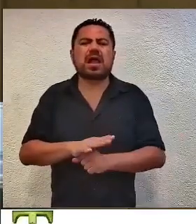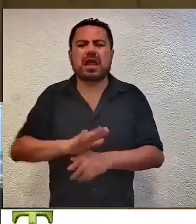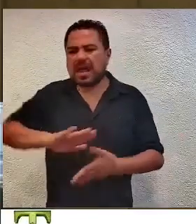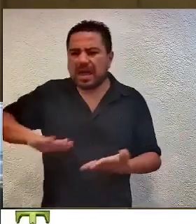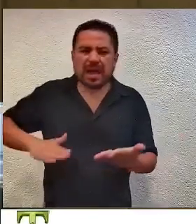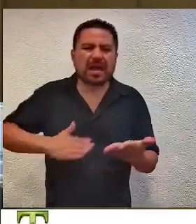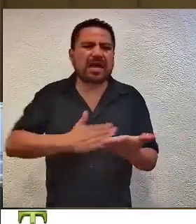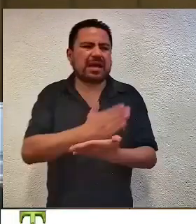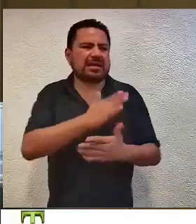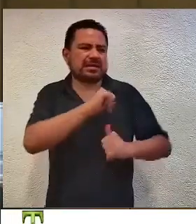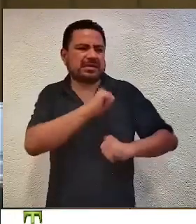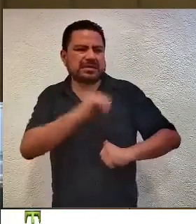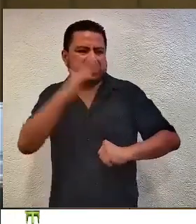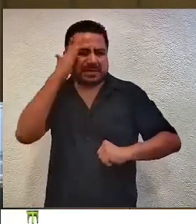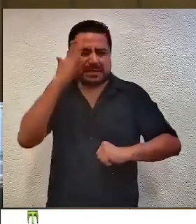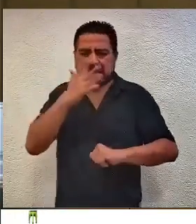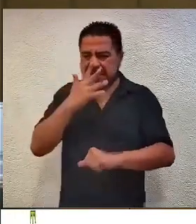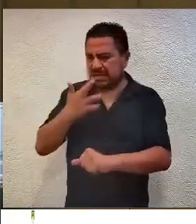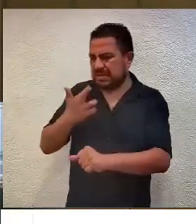la competencia